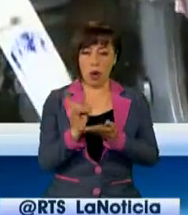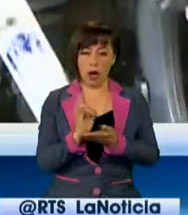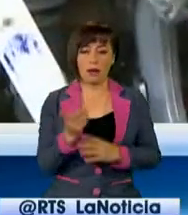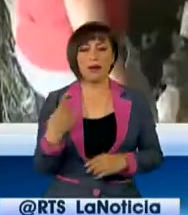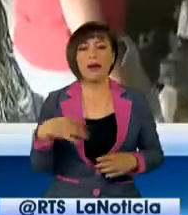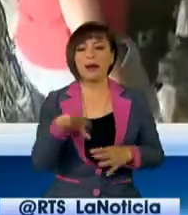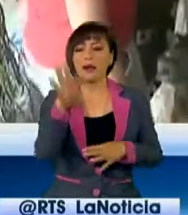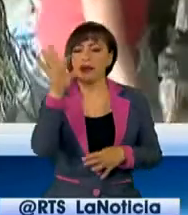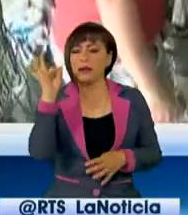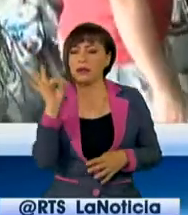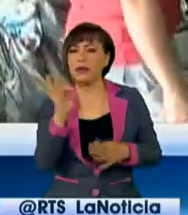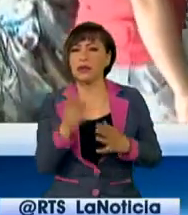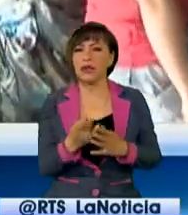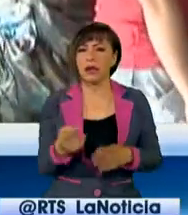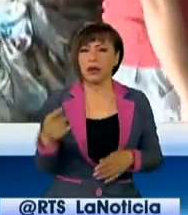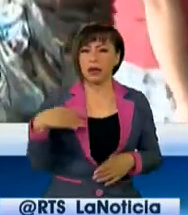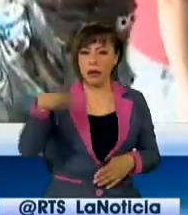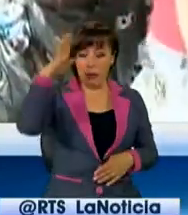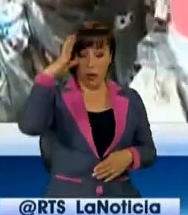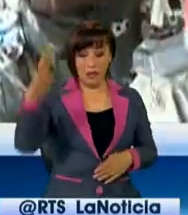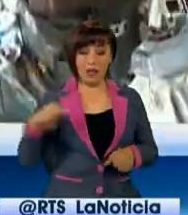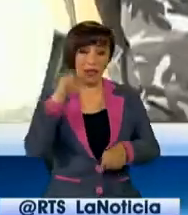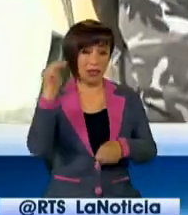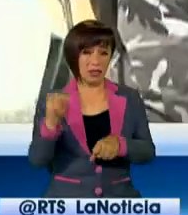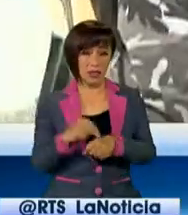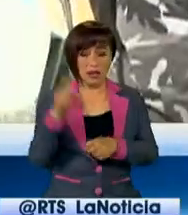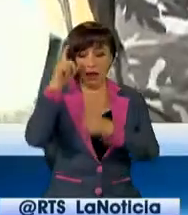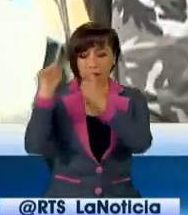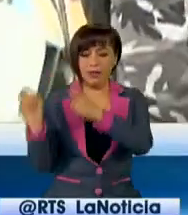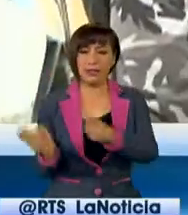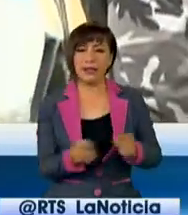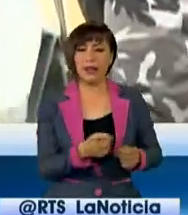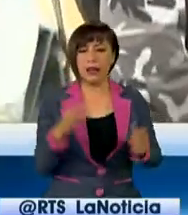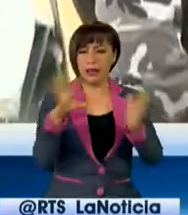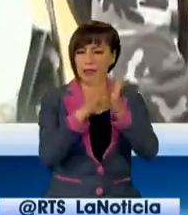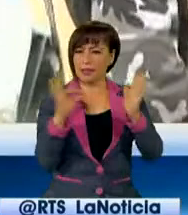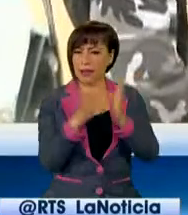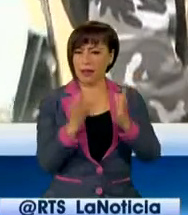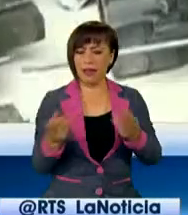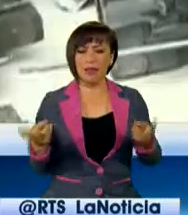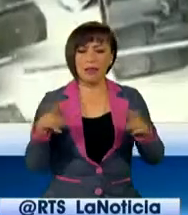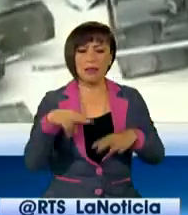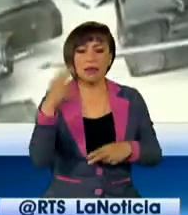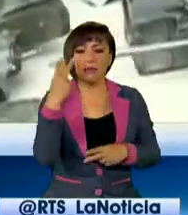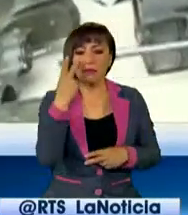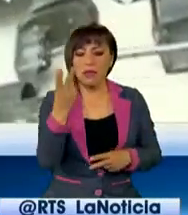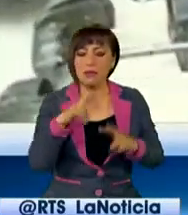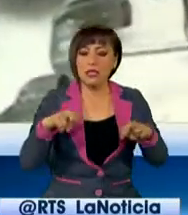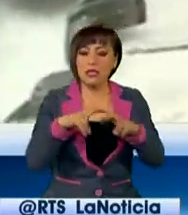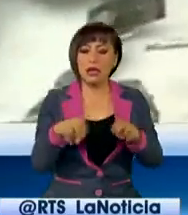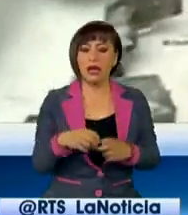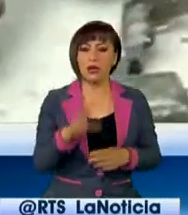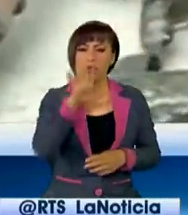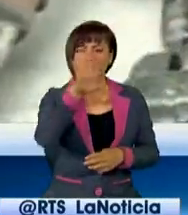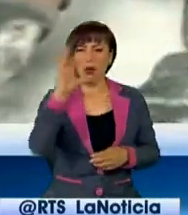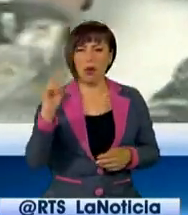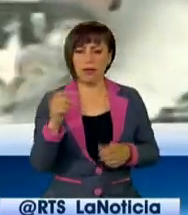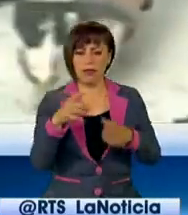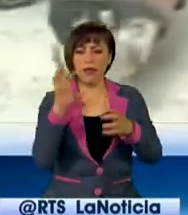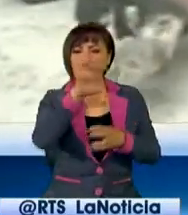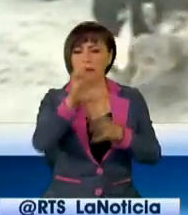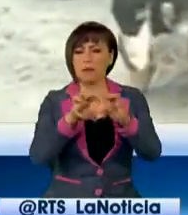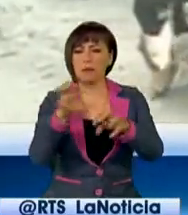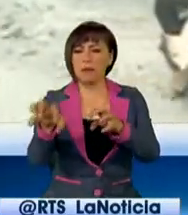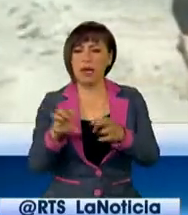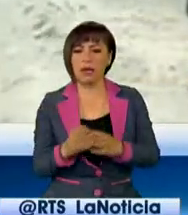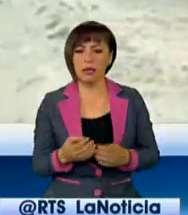Armada del Ecuador, Policía Nacional, Fiscalía y SRI, donde se decomisaron más de 50 piezas varias y